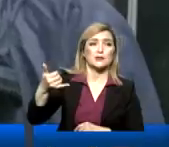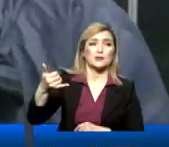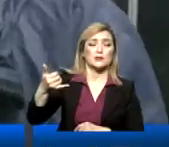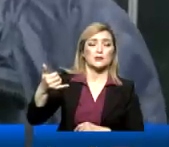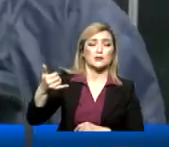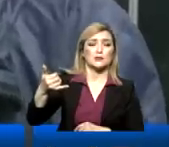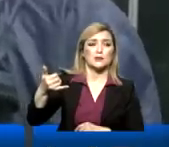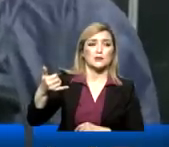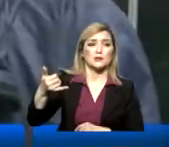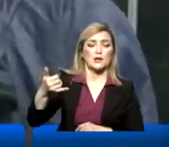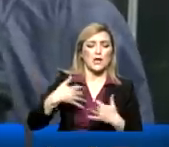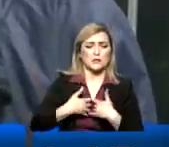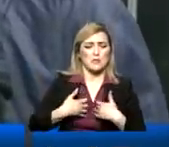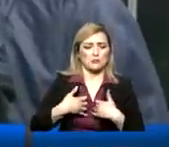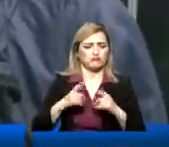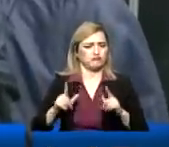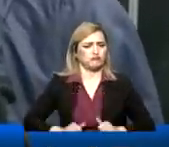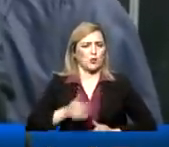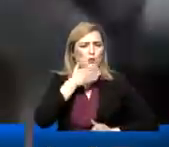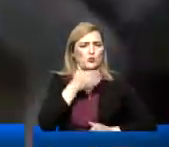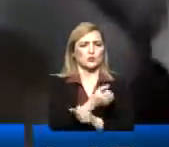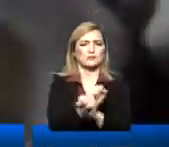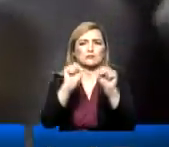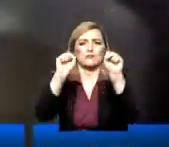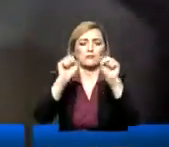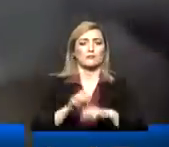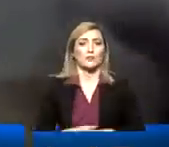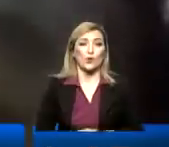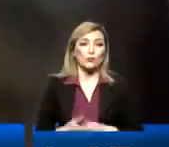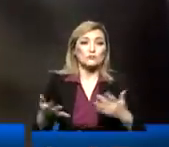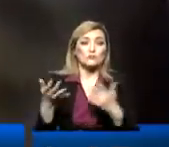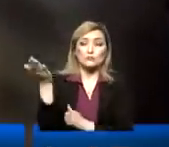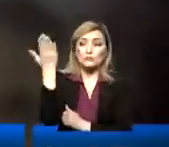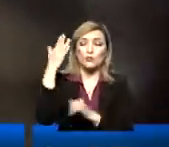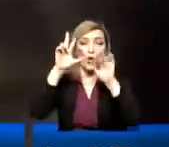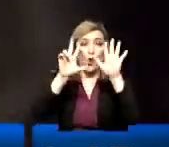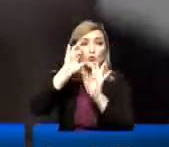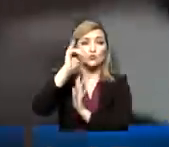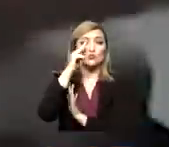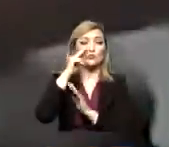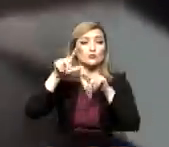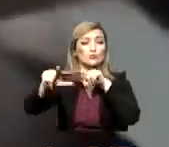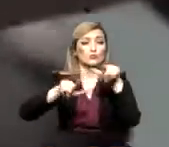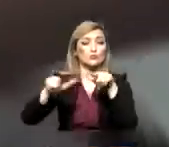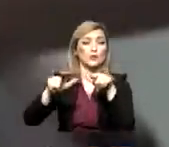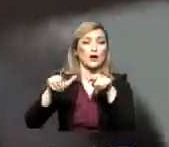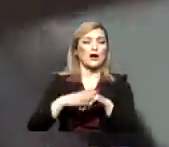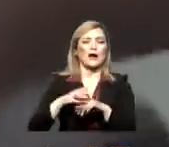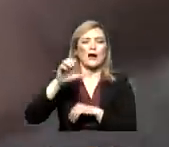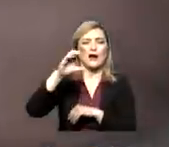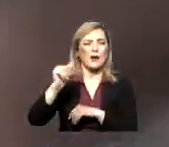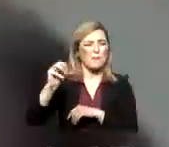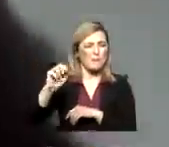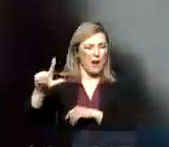tratamos de estabilizar el animalito hasta poder llegar a rescatarlo. El hecho ocurrió el pasado 8 de junio en el sector del Camal, en el sur de